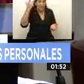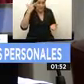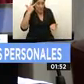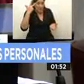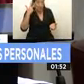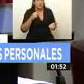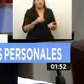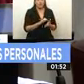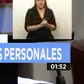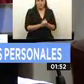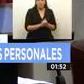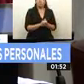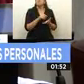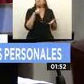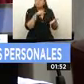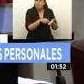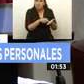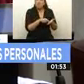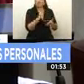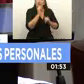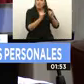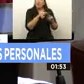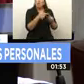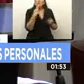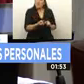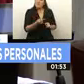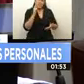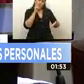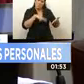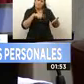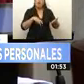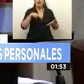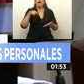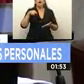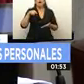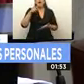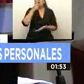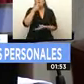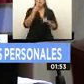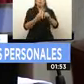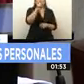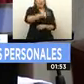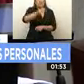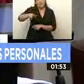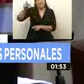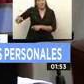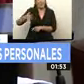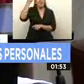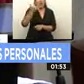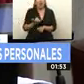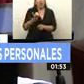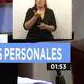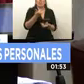2018 y vemos que cuando analizamos dotación de recursos naturales per cápita dotación de recursos naturales